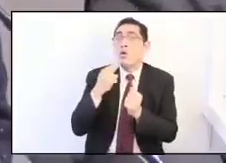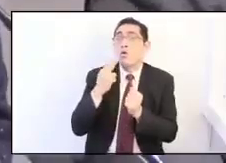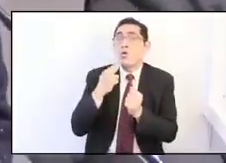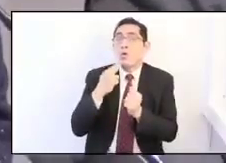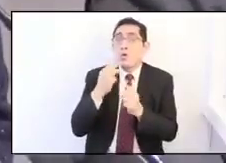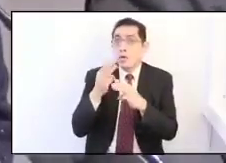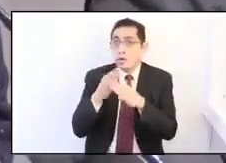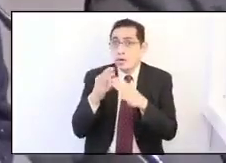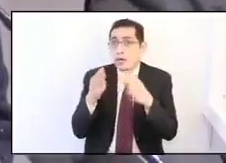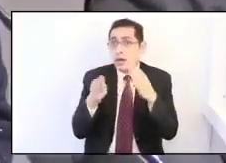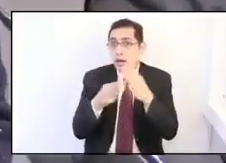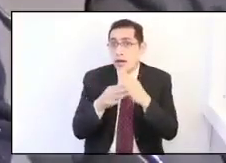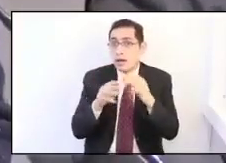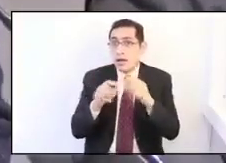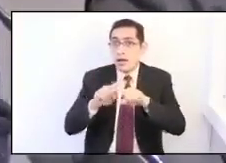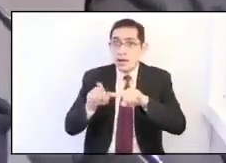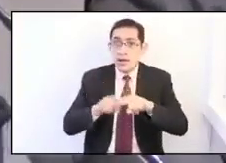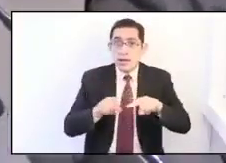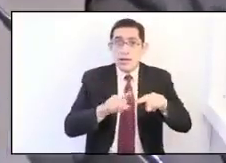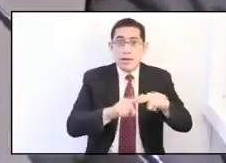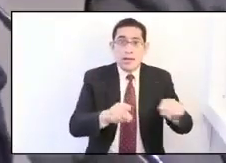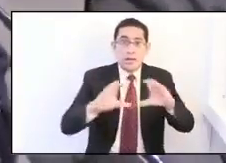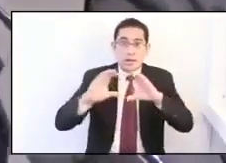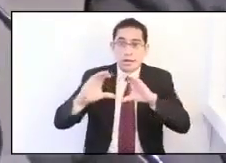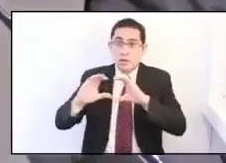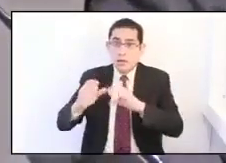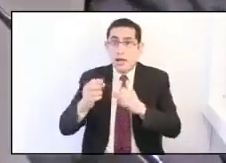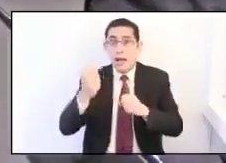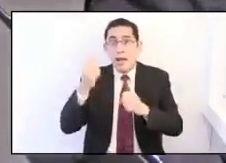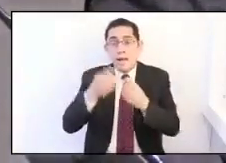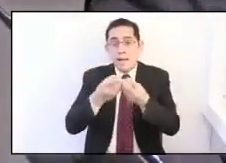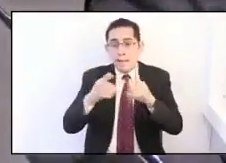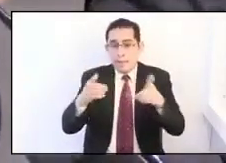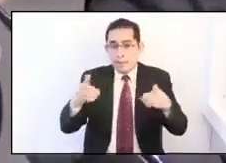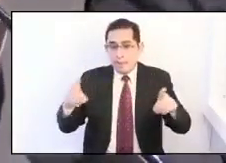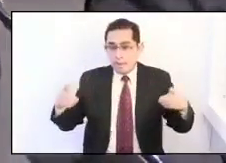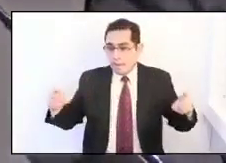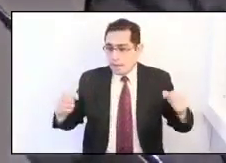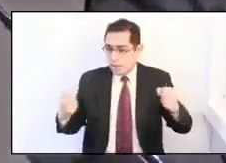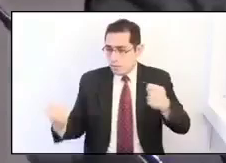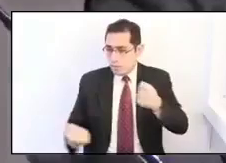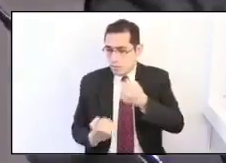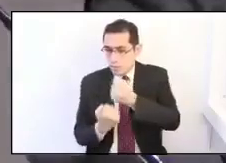recursos naturales y, en lo general, el desarrollo sustentable.